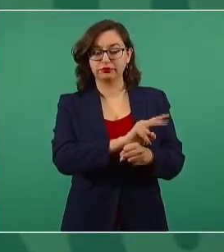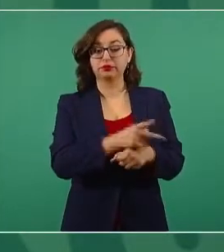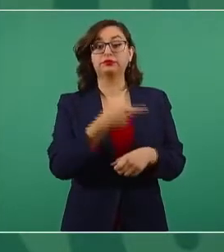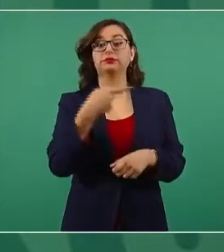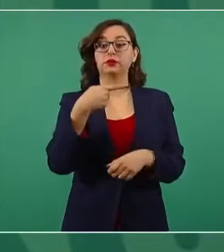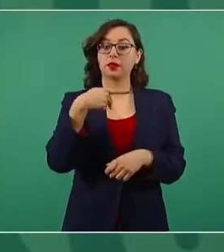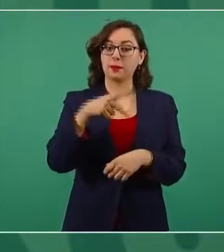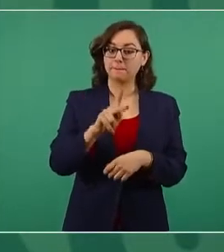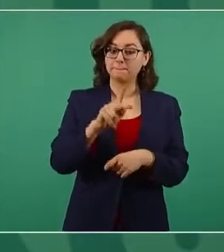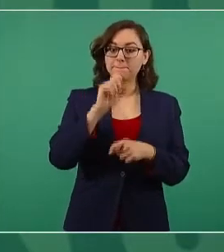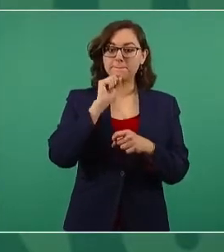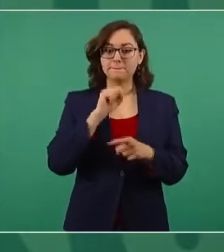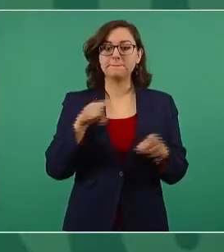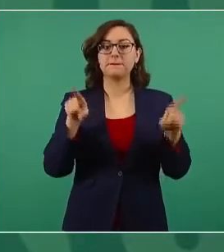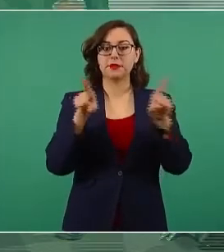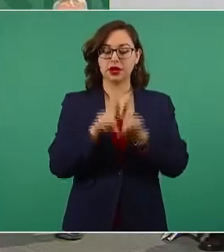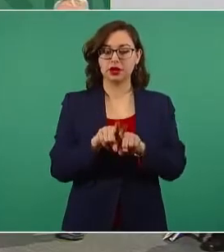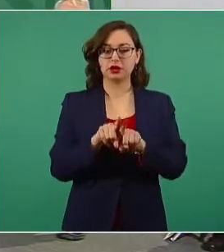pero también